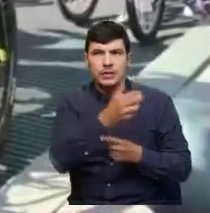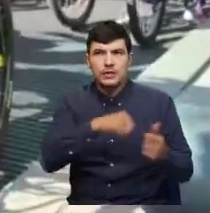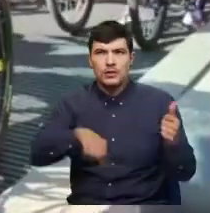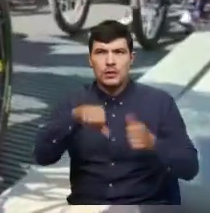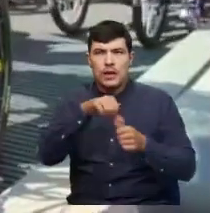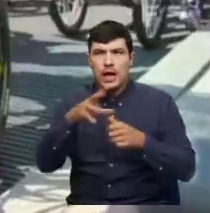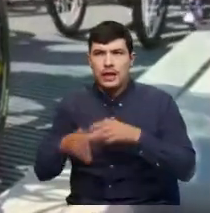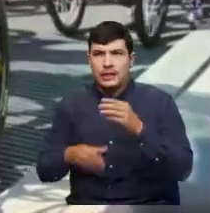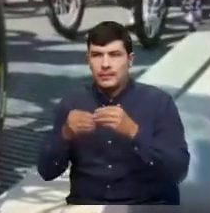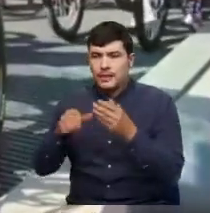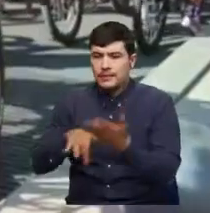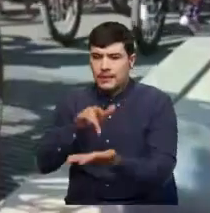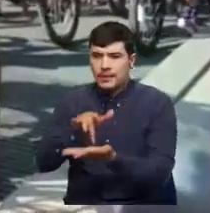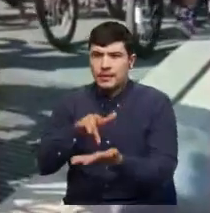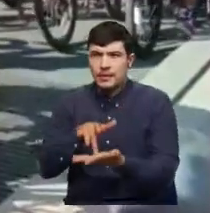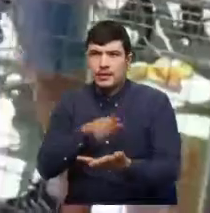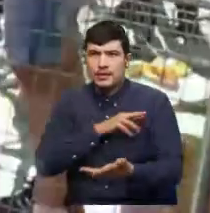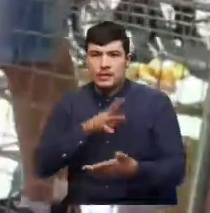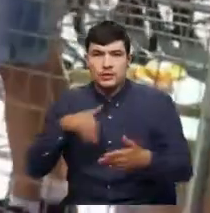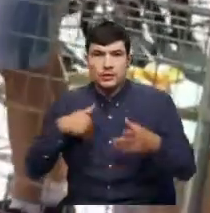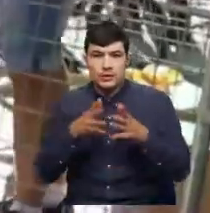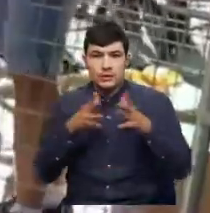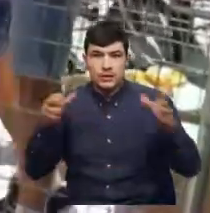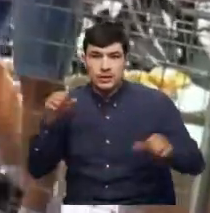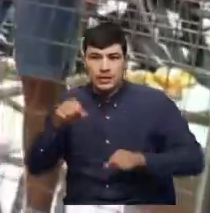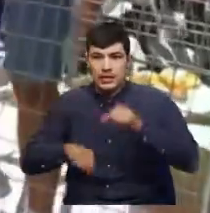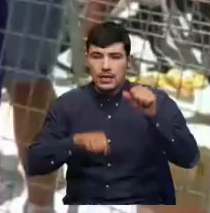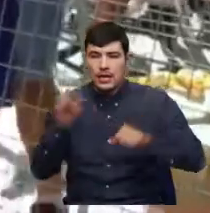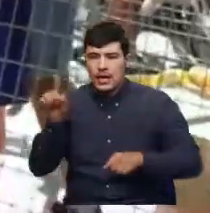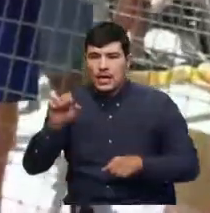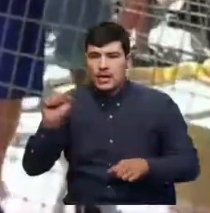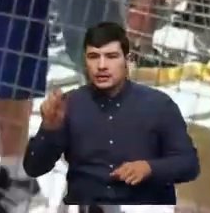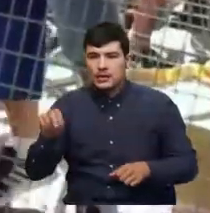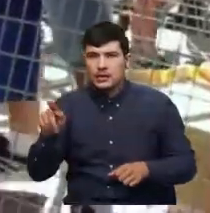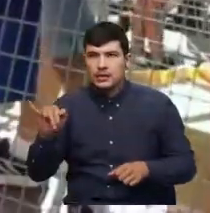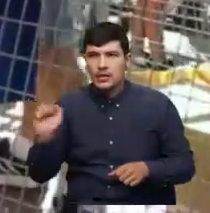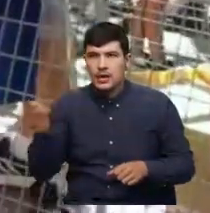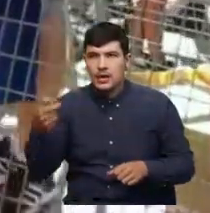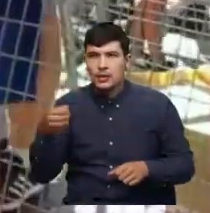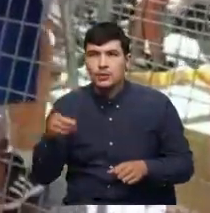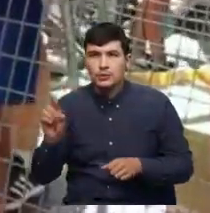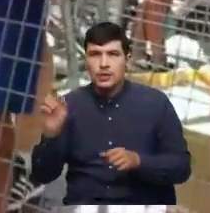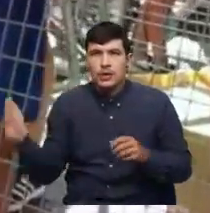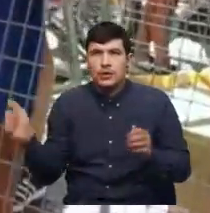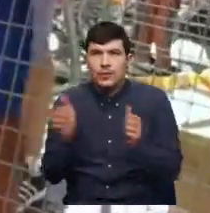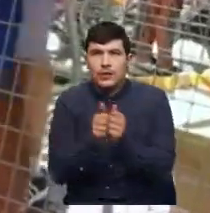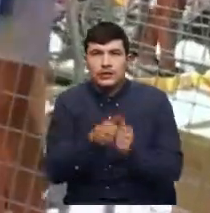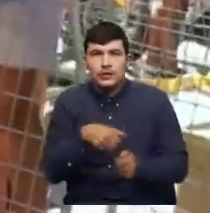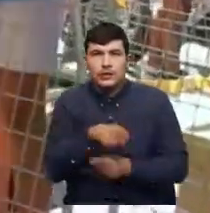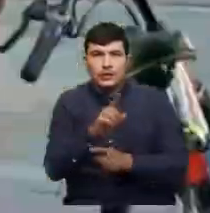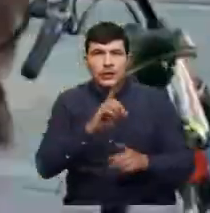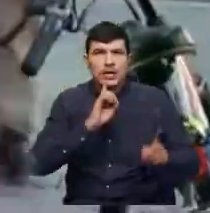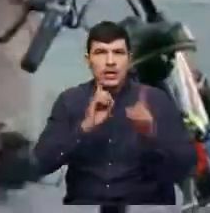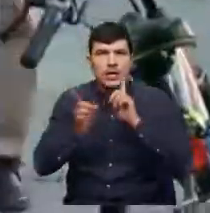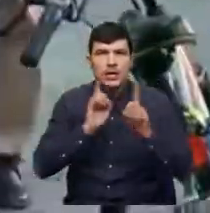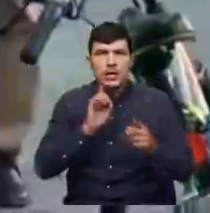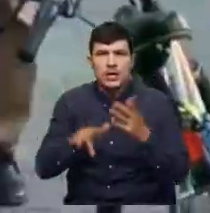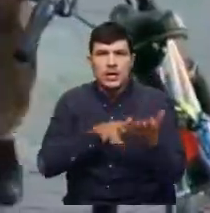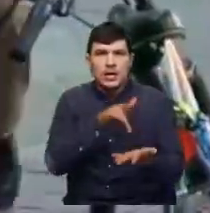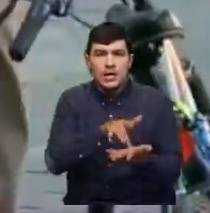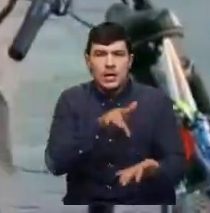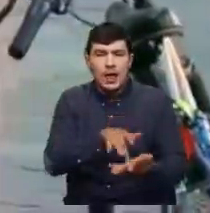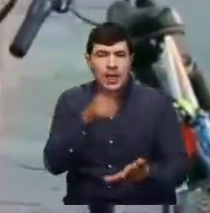también la presencia de nuestro gran ciclista Santiago Botero, que nos va a acompañar con un conversatorio el